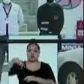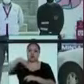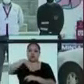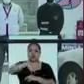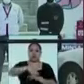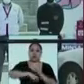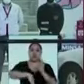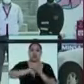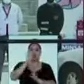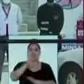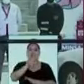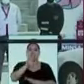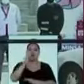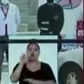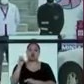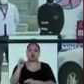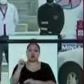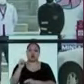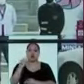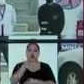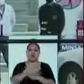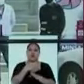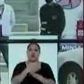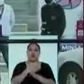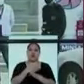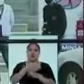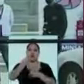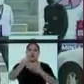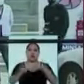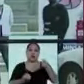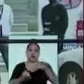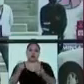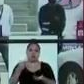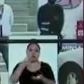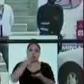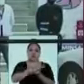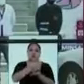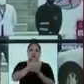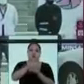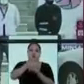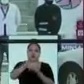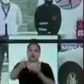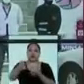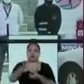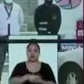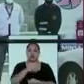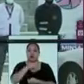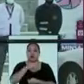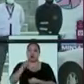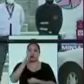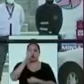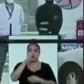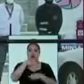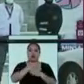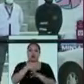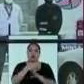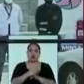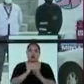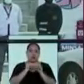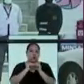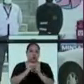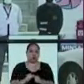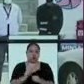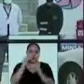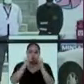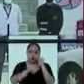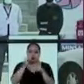de PBO o la tricolor de PBO. Las chicas podrían tener bufanda, gorrito de PBO. Eso no es relevante.